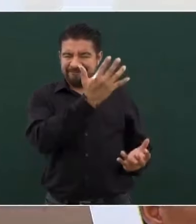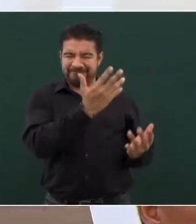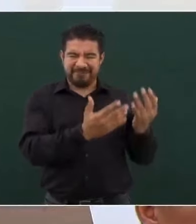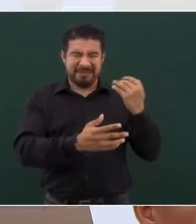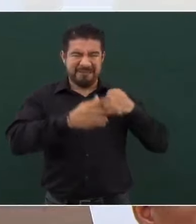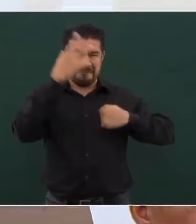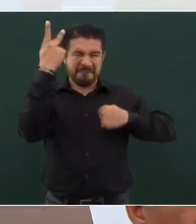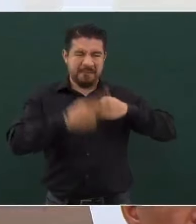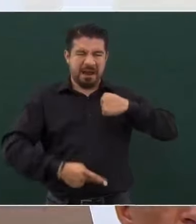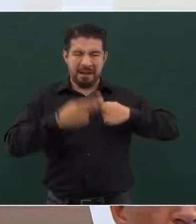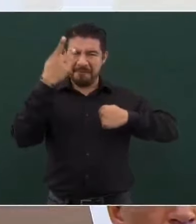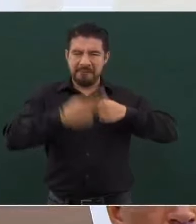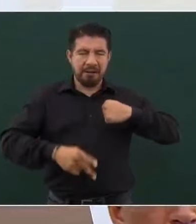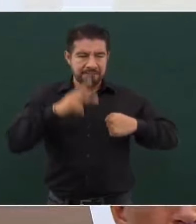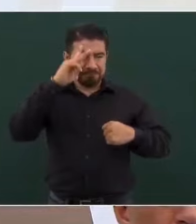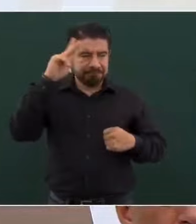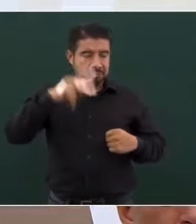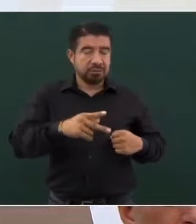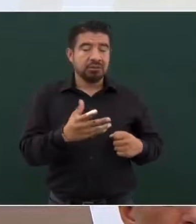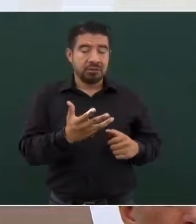¿no?